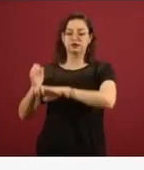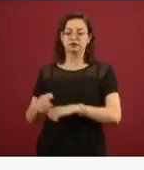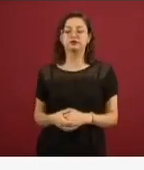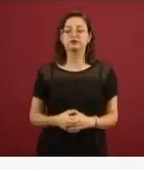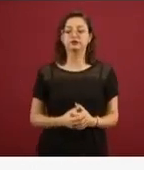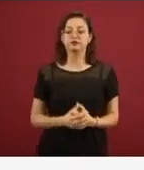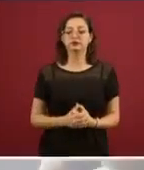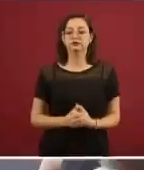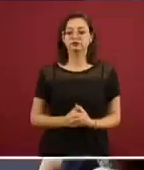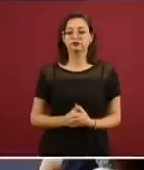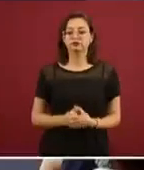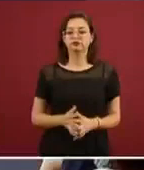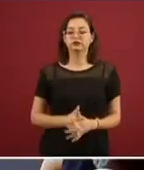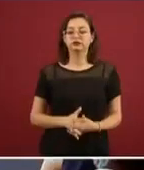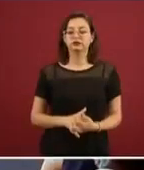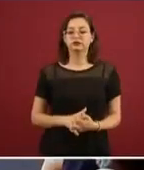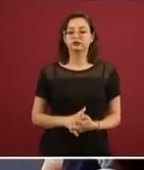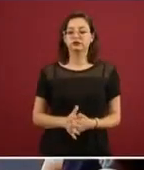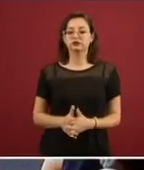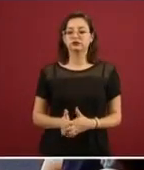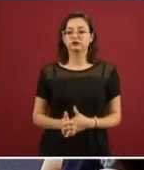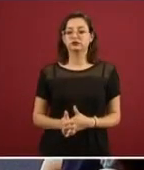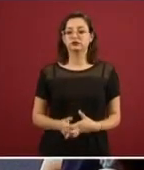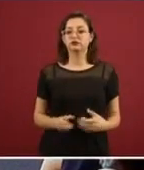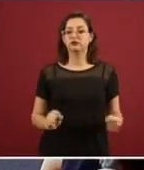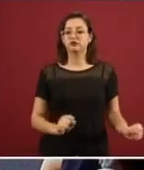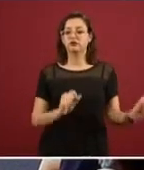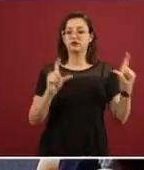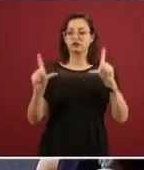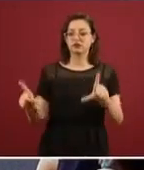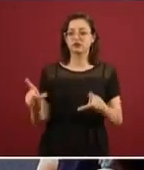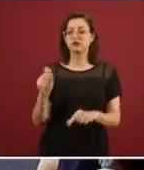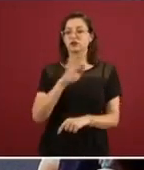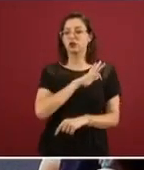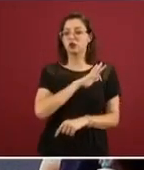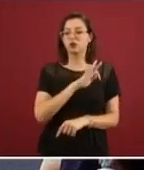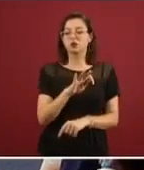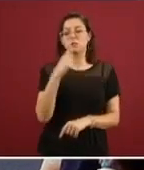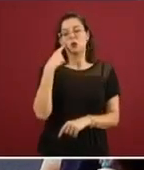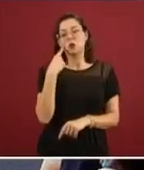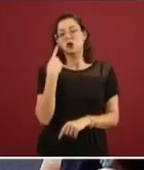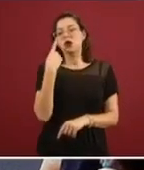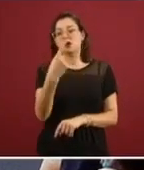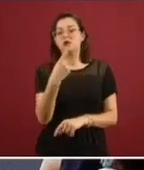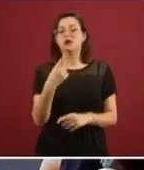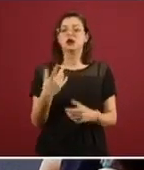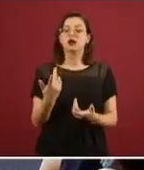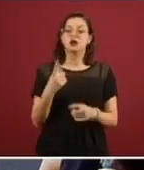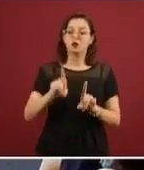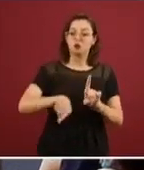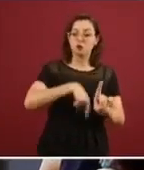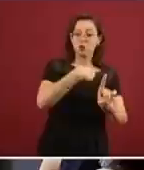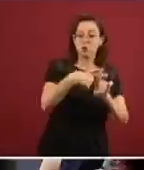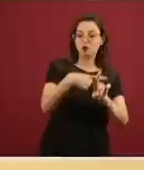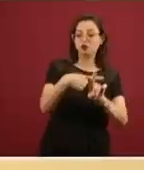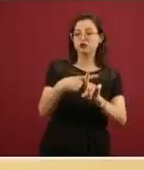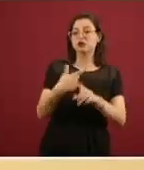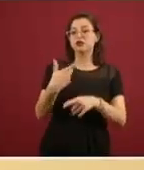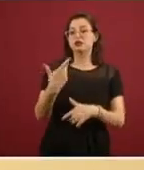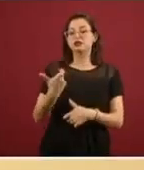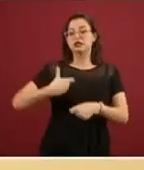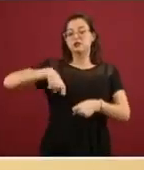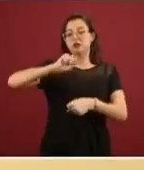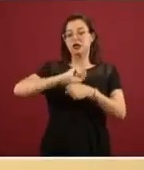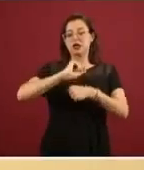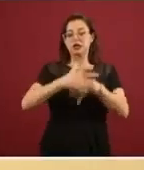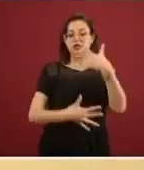federativa. En la siguiente diapositiva tenemos los índices de positividad. El índice de la semana 15